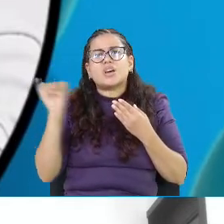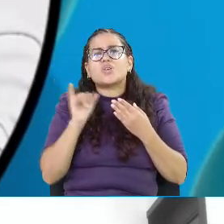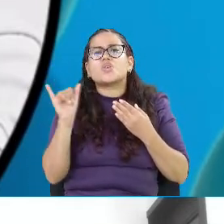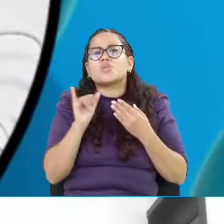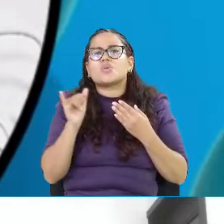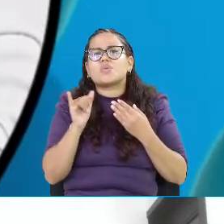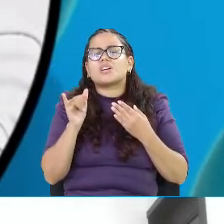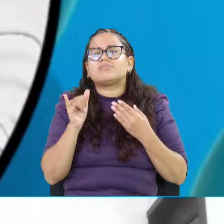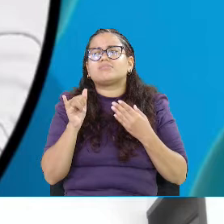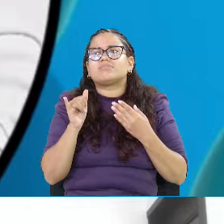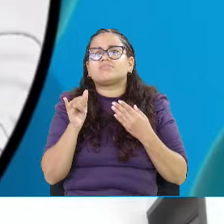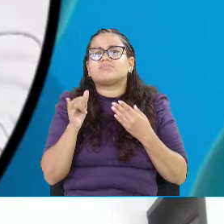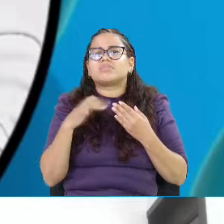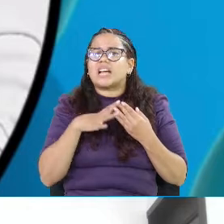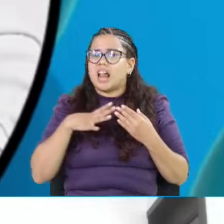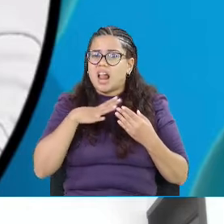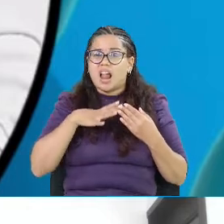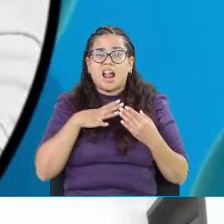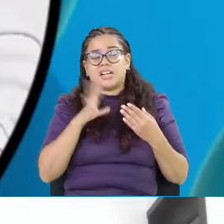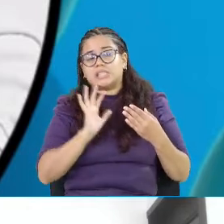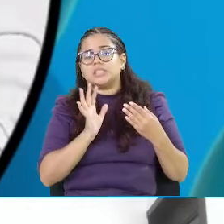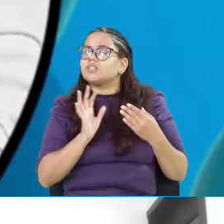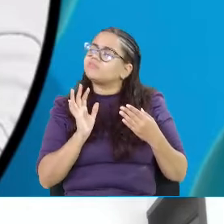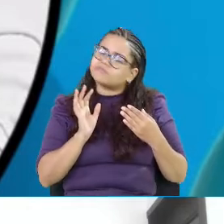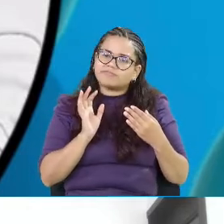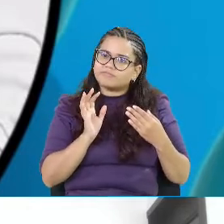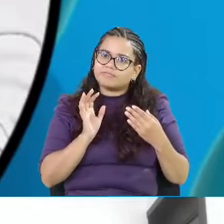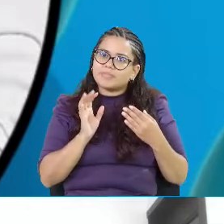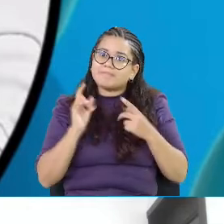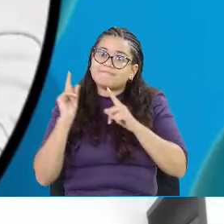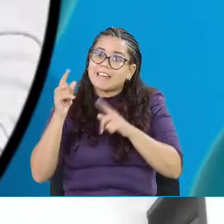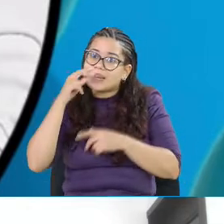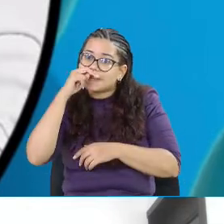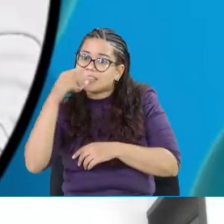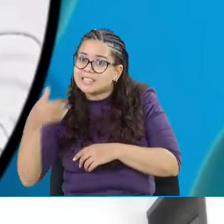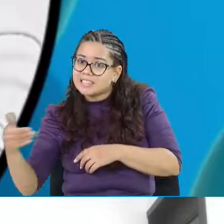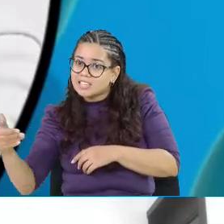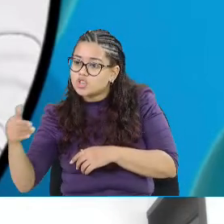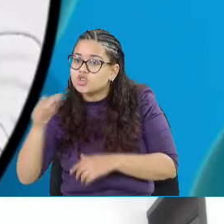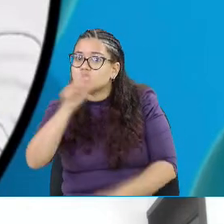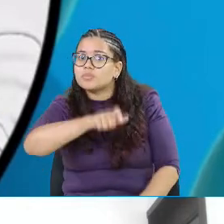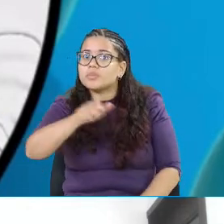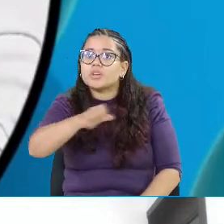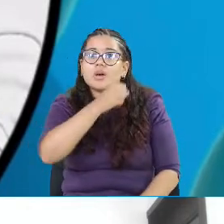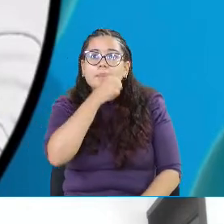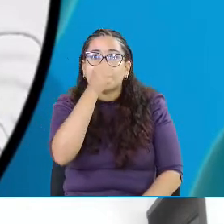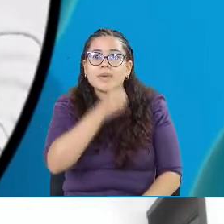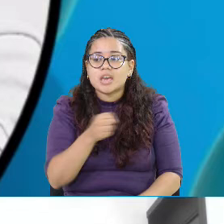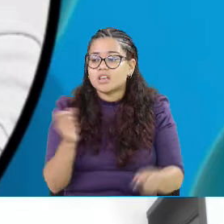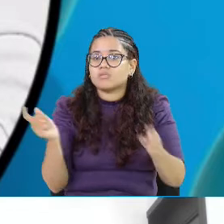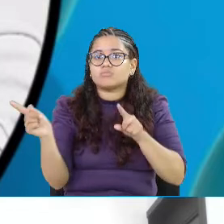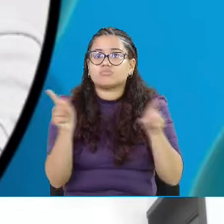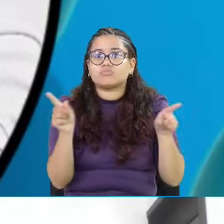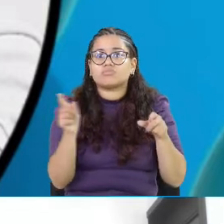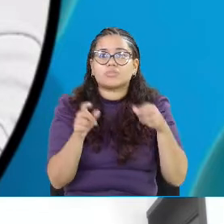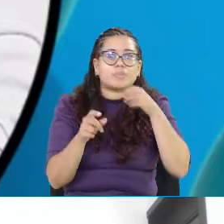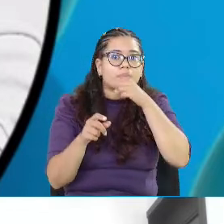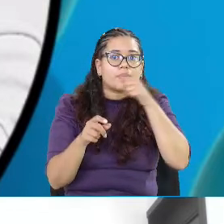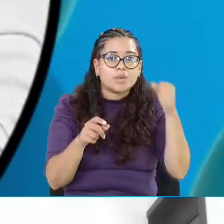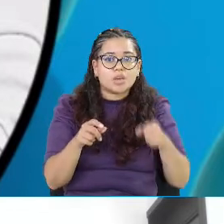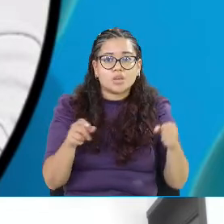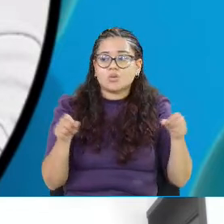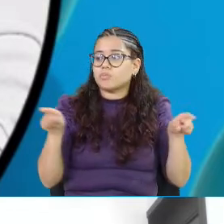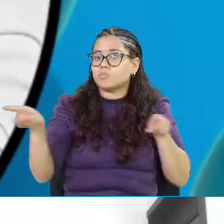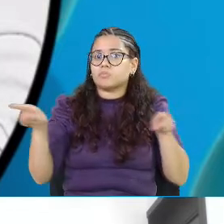causar mayor molestia. Pero cuando hablamos de los niños y de los adultos mayores, ellos